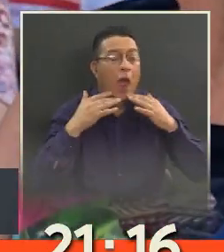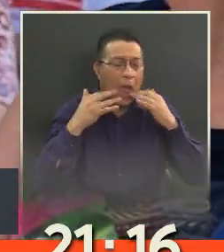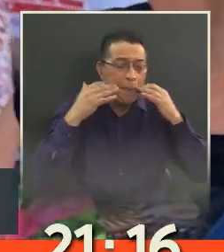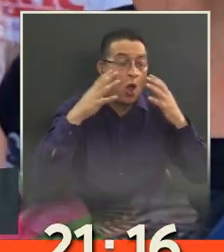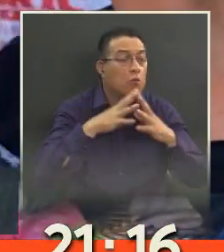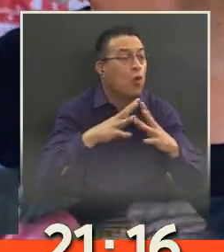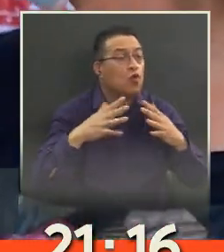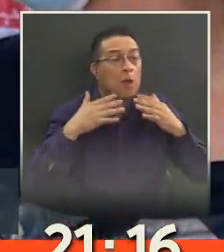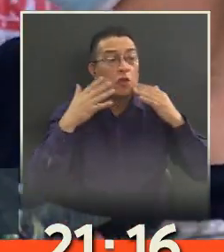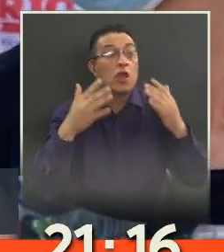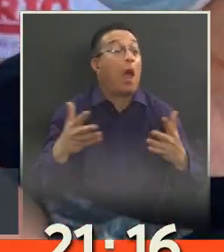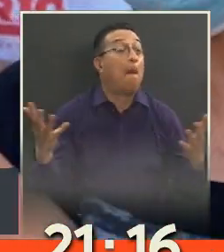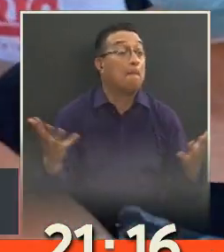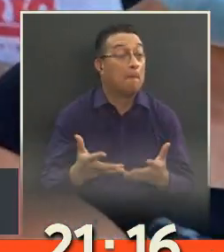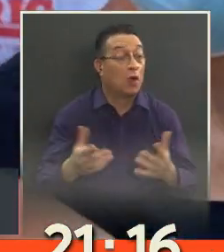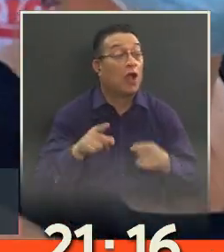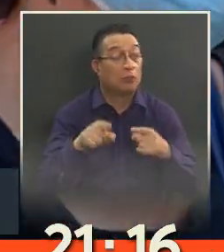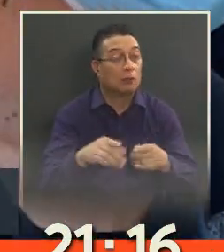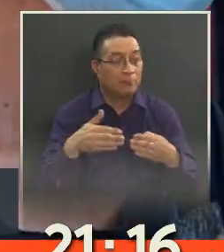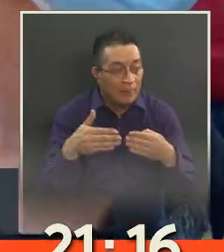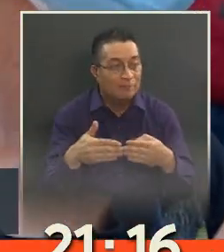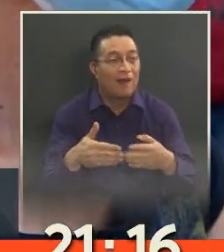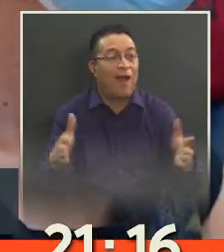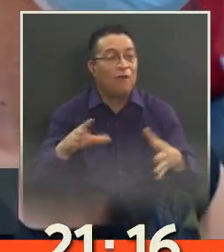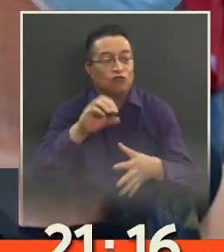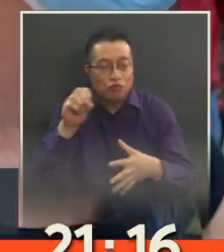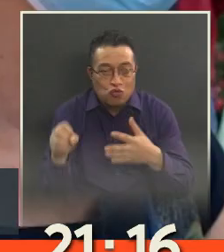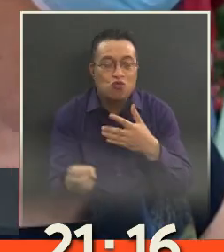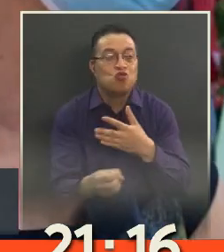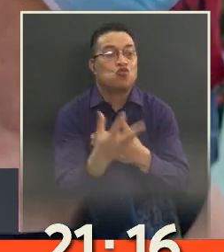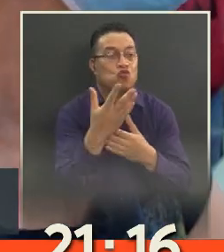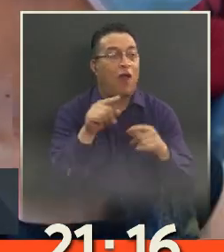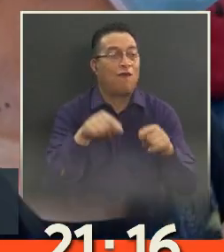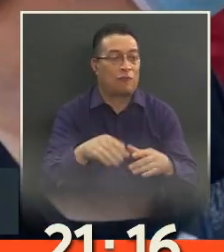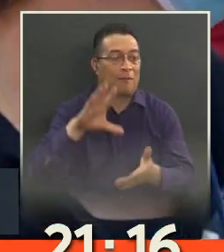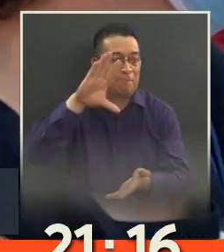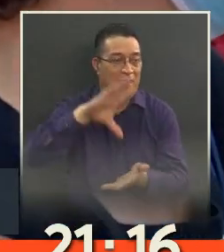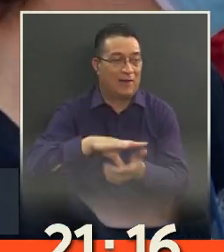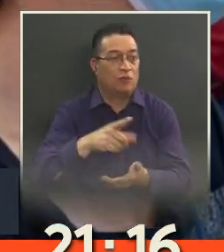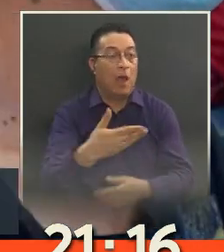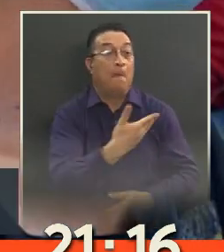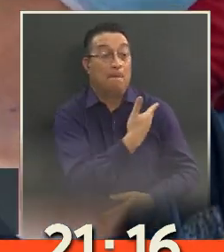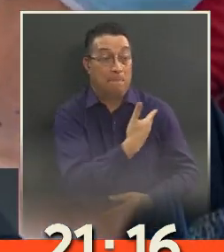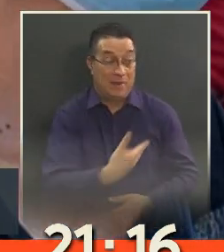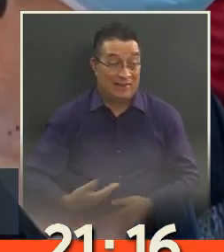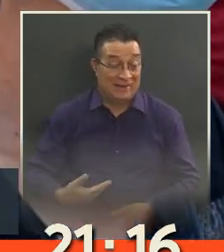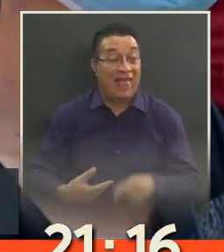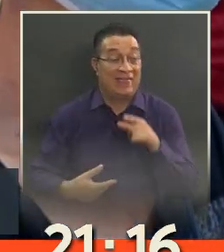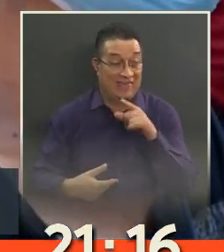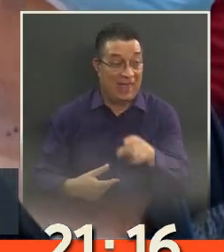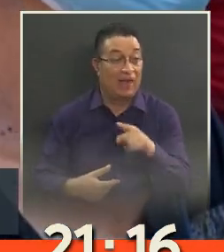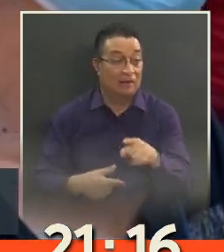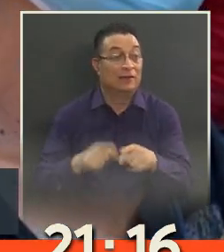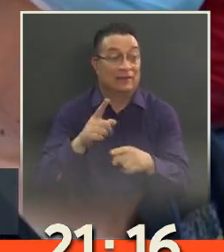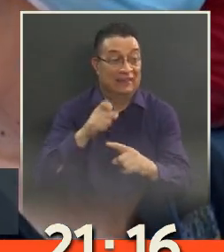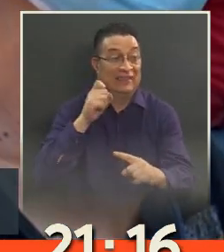Muy emocionada porque se abre un nuevo ciclo en nuestro país y un presidente que fue